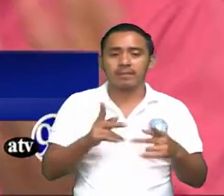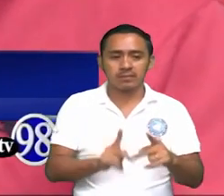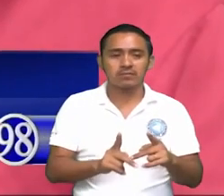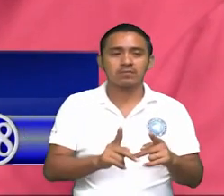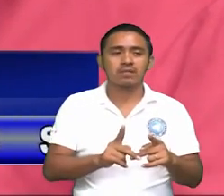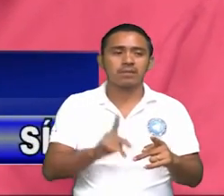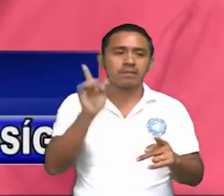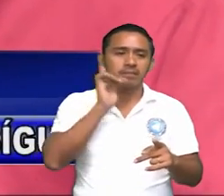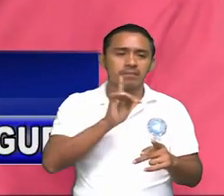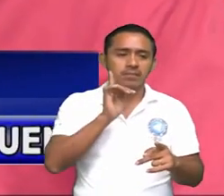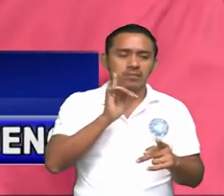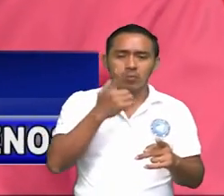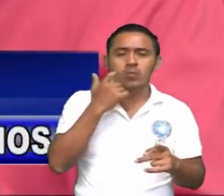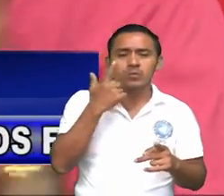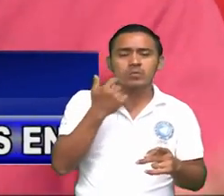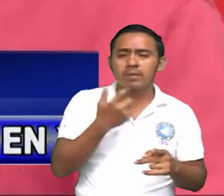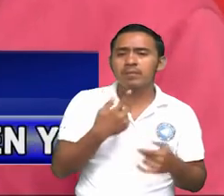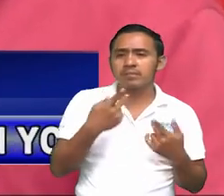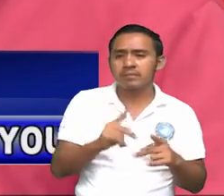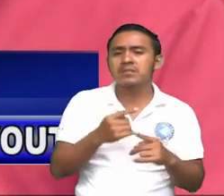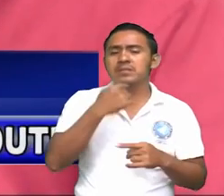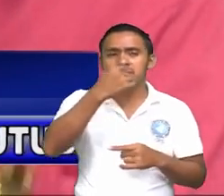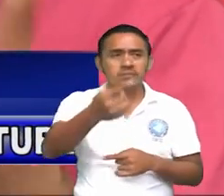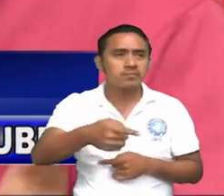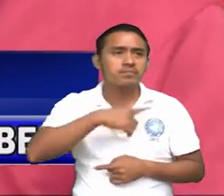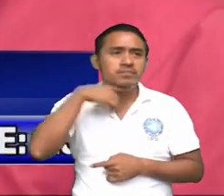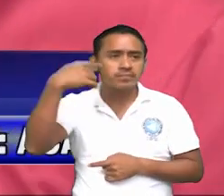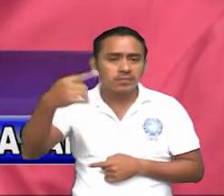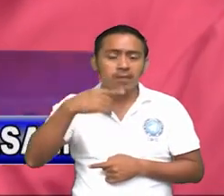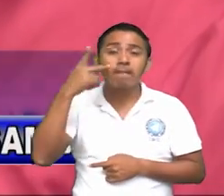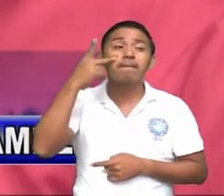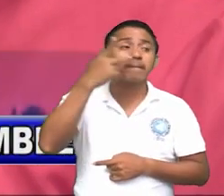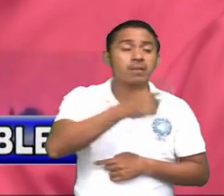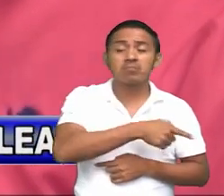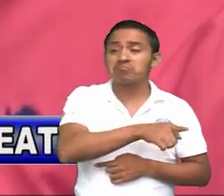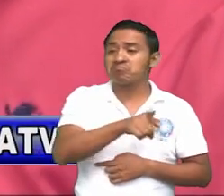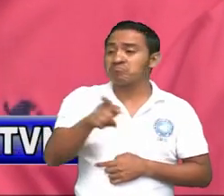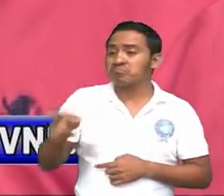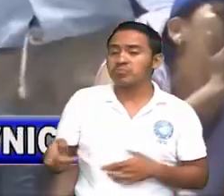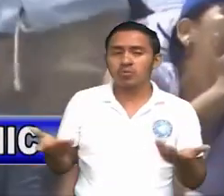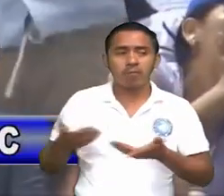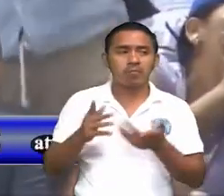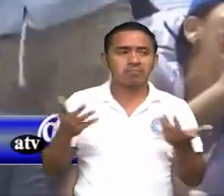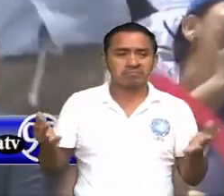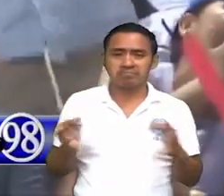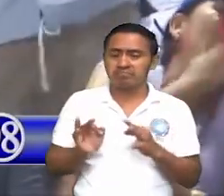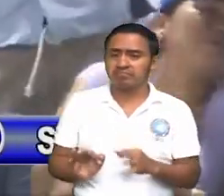y decimos verdades y andamos por todo el país y vemos en realidad cómo está la cosa.